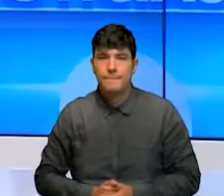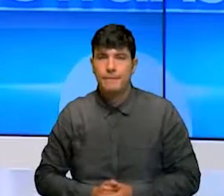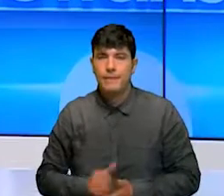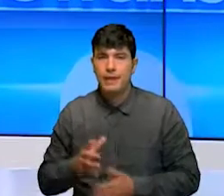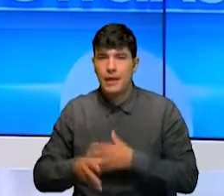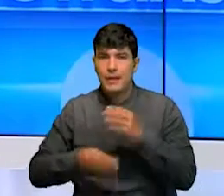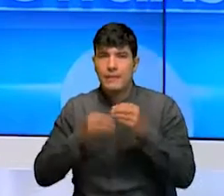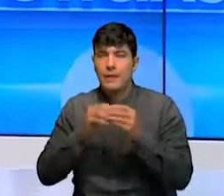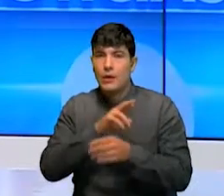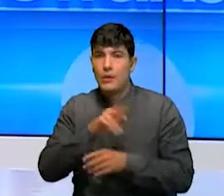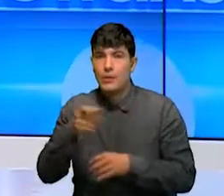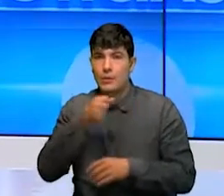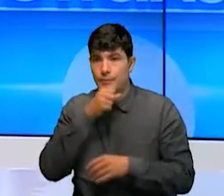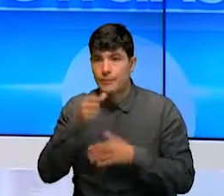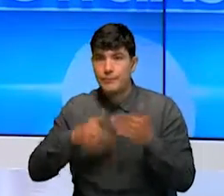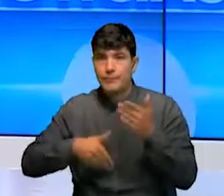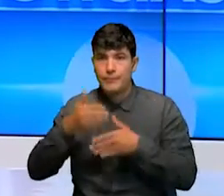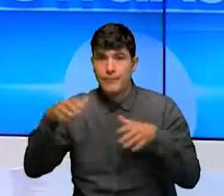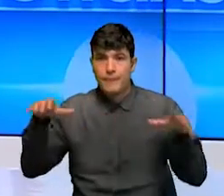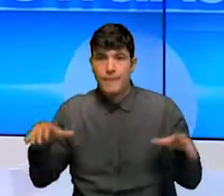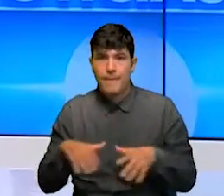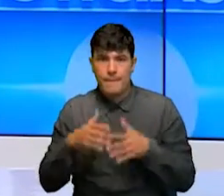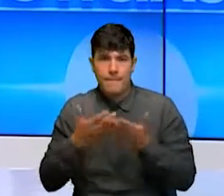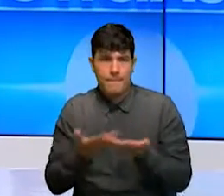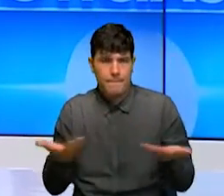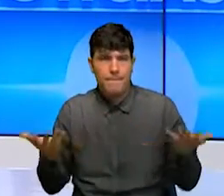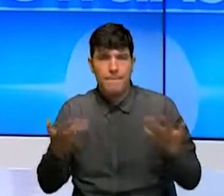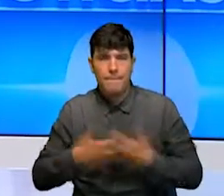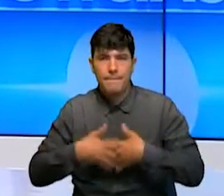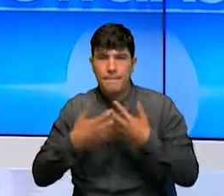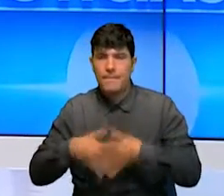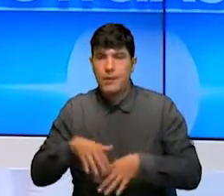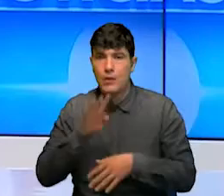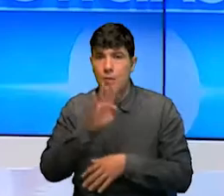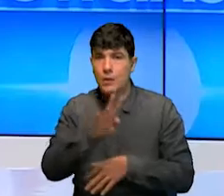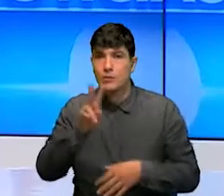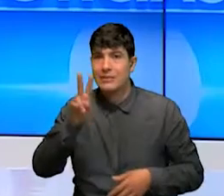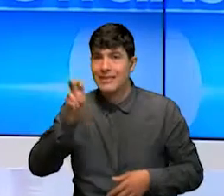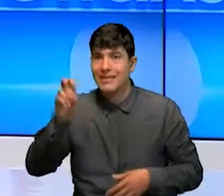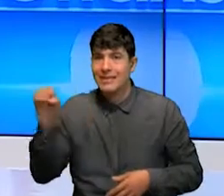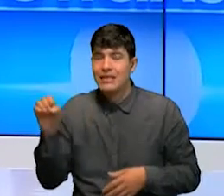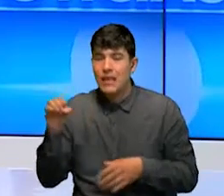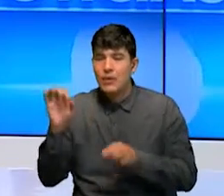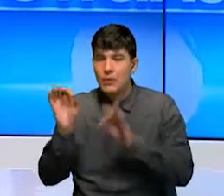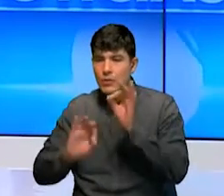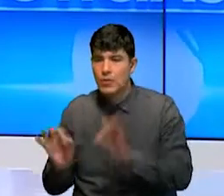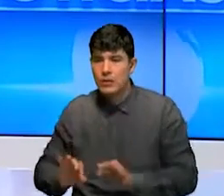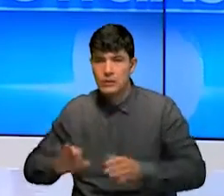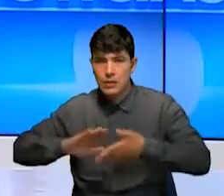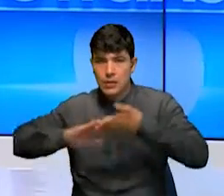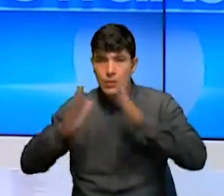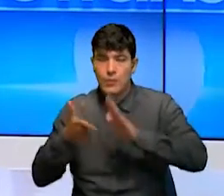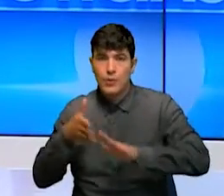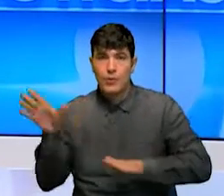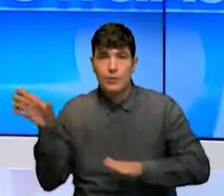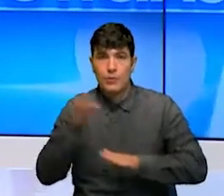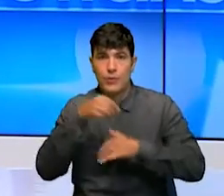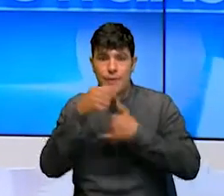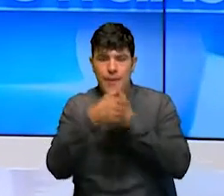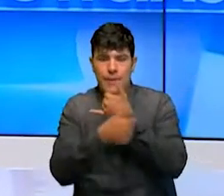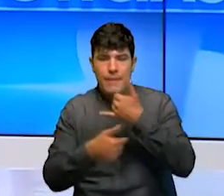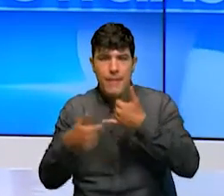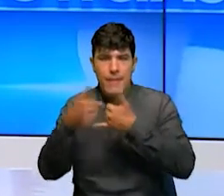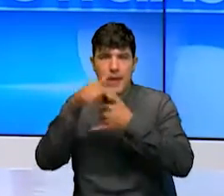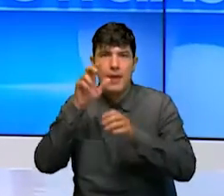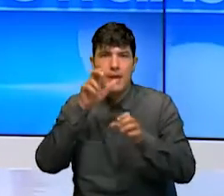Y en otras noticias, comenzó la entrega de activos productivos a 470 organizadores comunitarios de todo el país que hacen